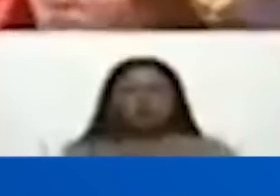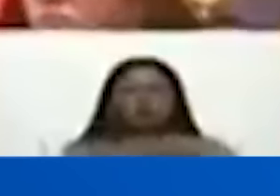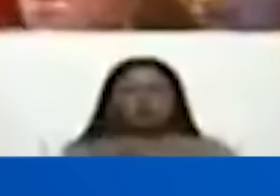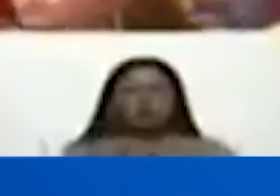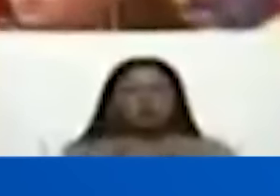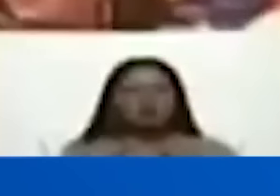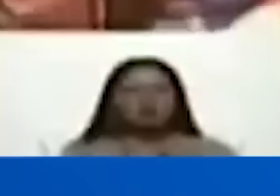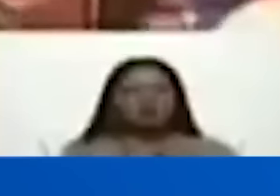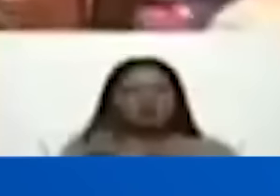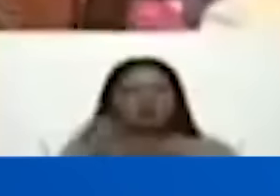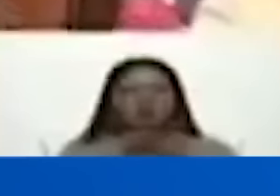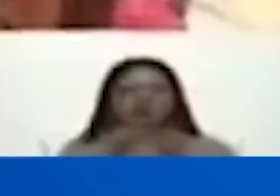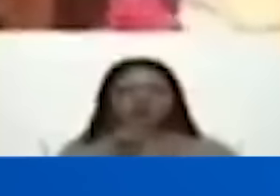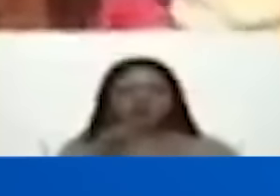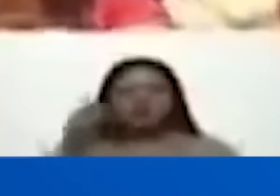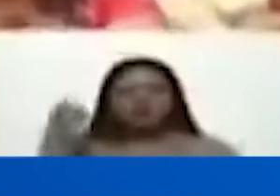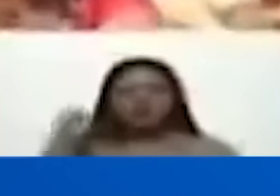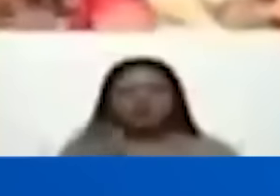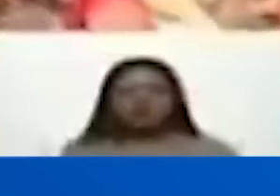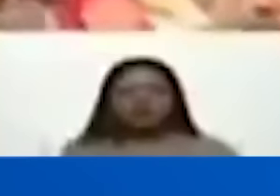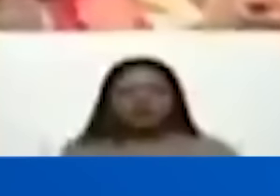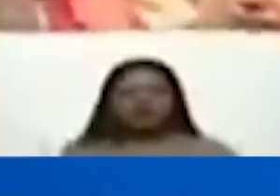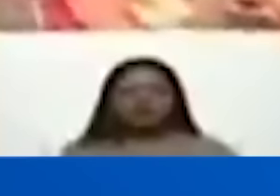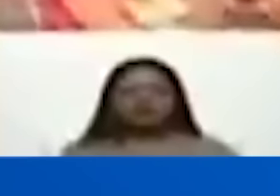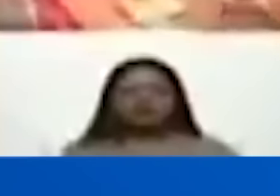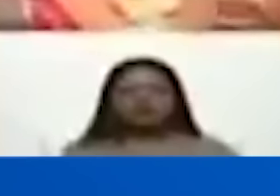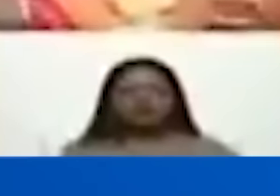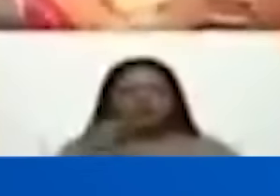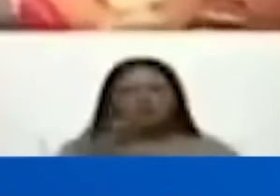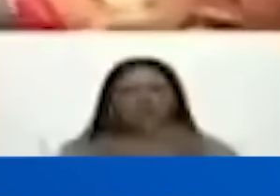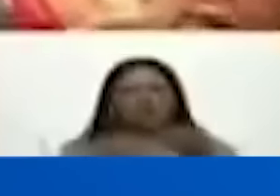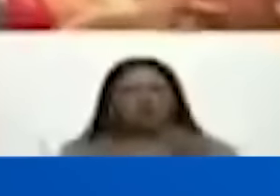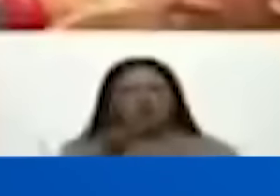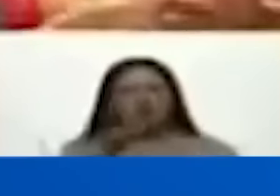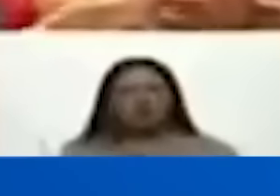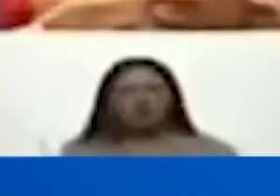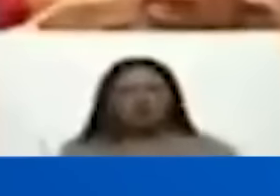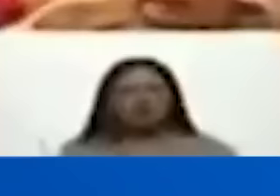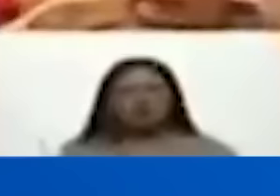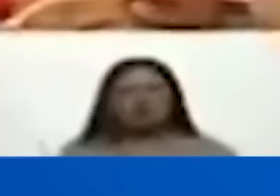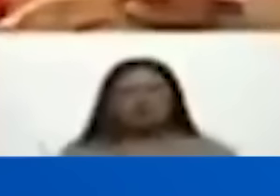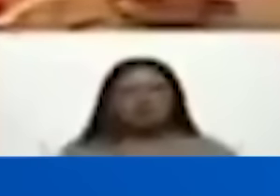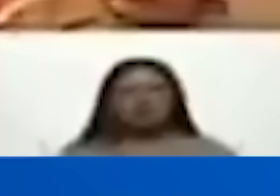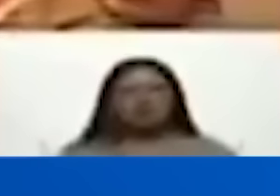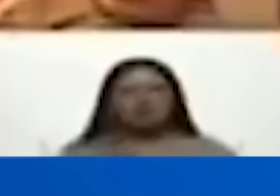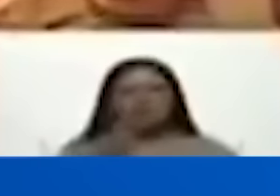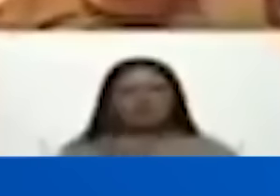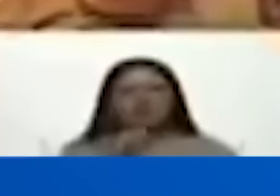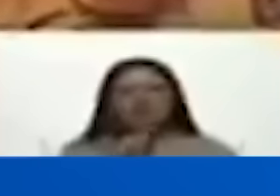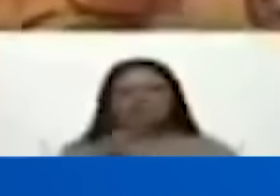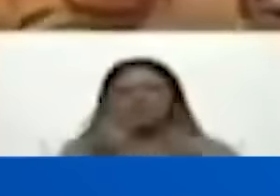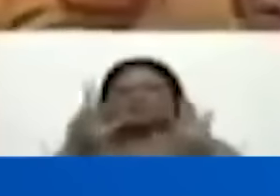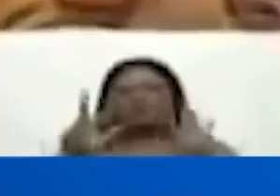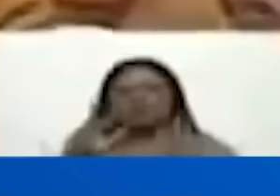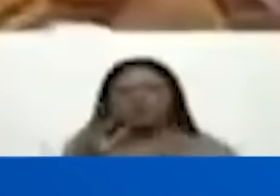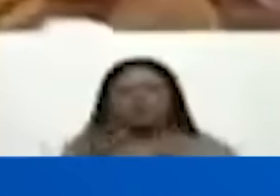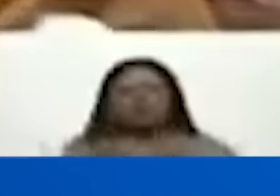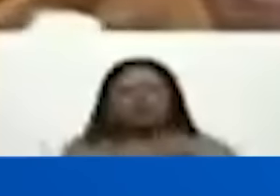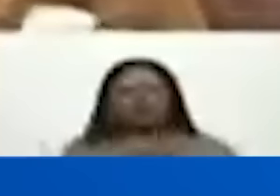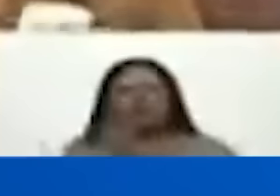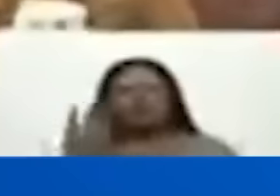ahí, yo lo leí la semana pasada, donde dicen que ellos se van el 28 para Miraflores, asaltar Miraflores,